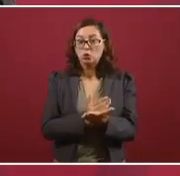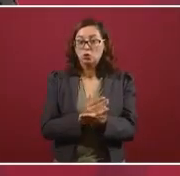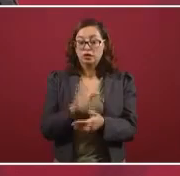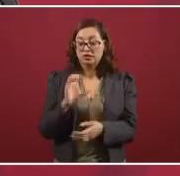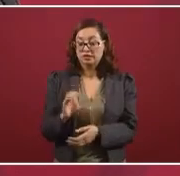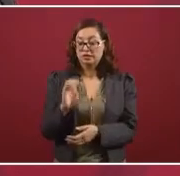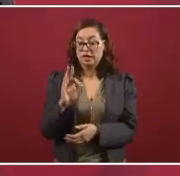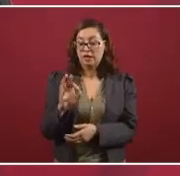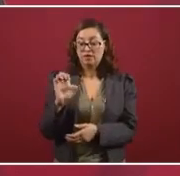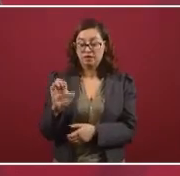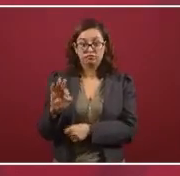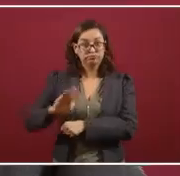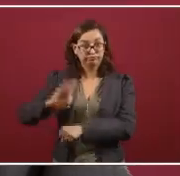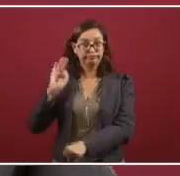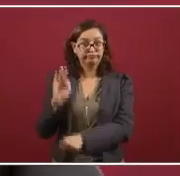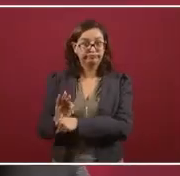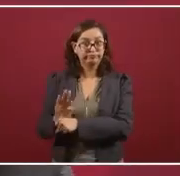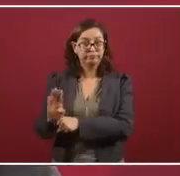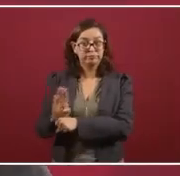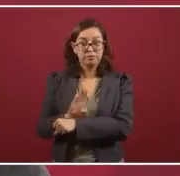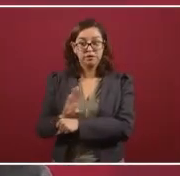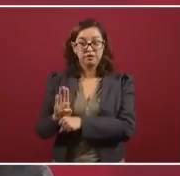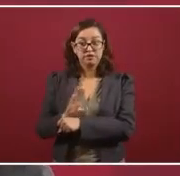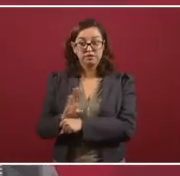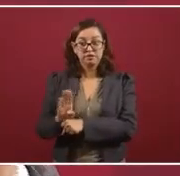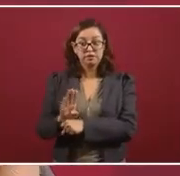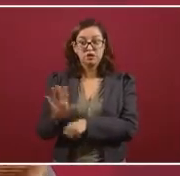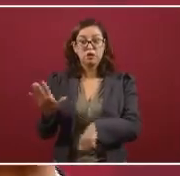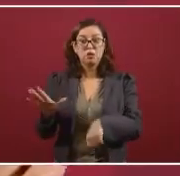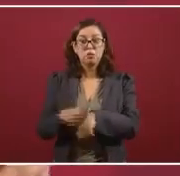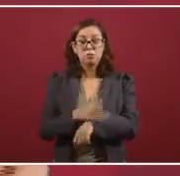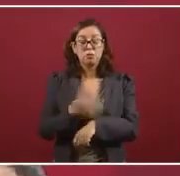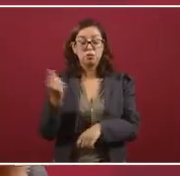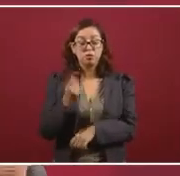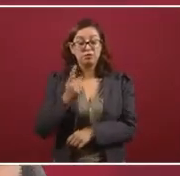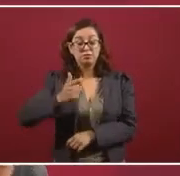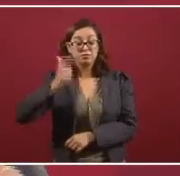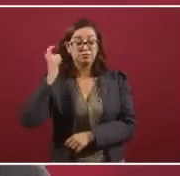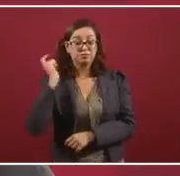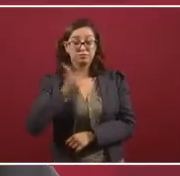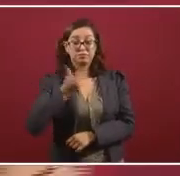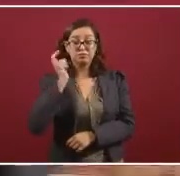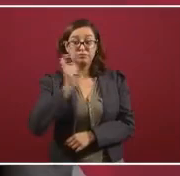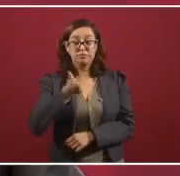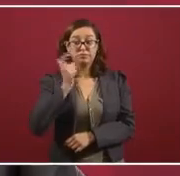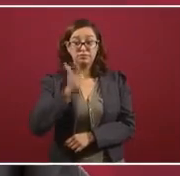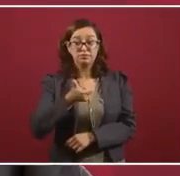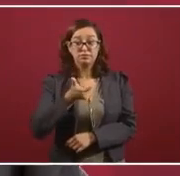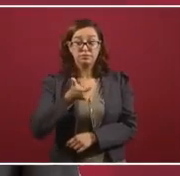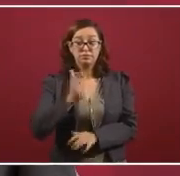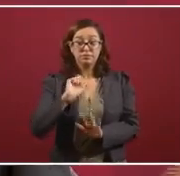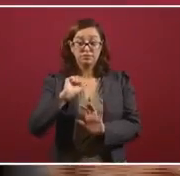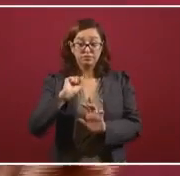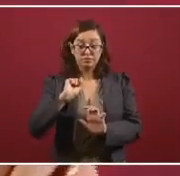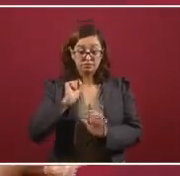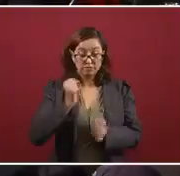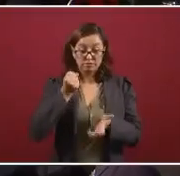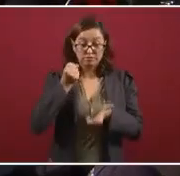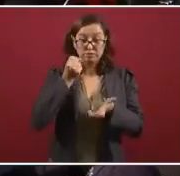la CFE, porque el concepto de tarifa deja de ser una tarifa de inversión